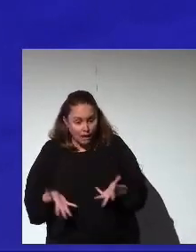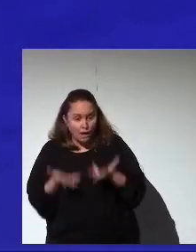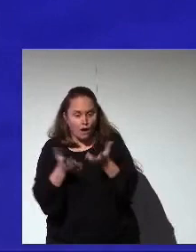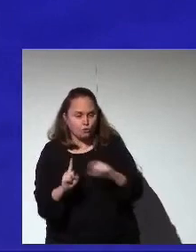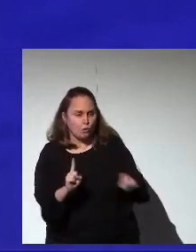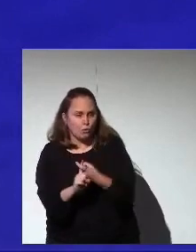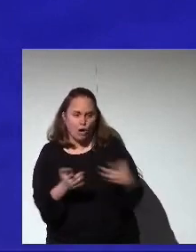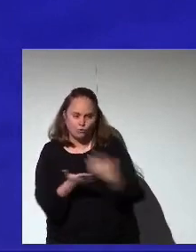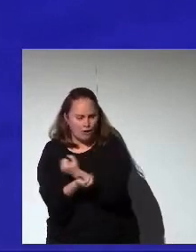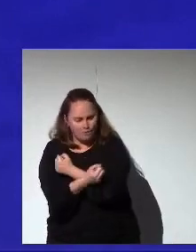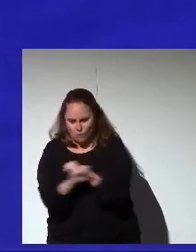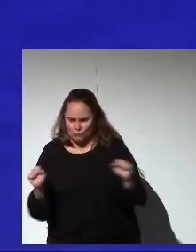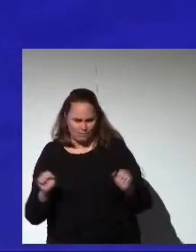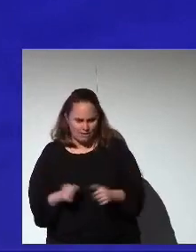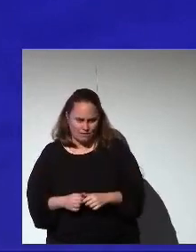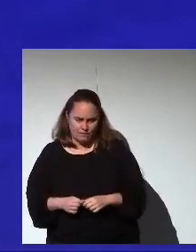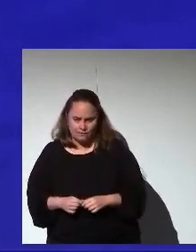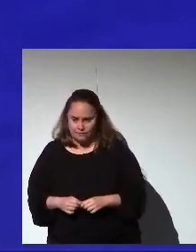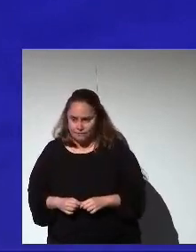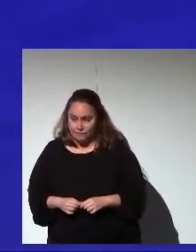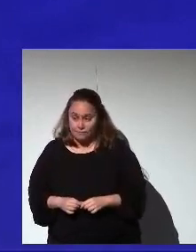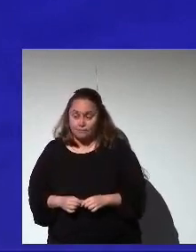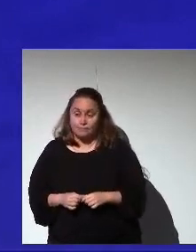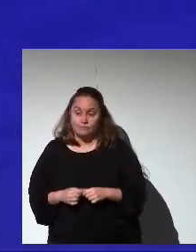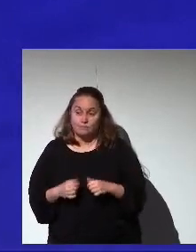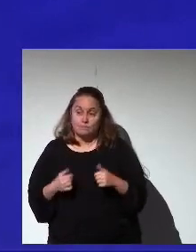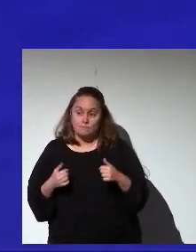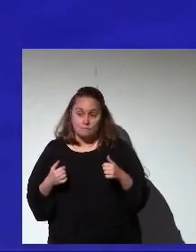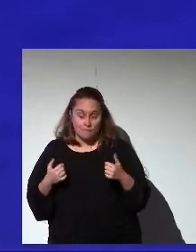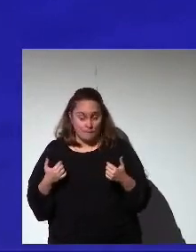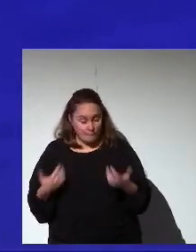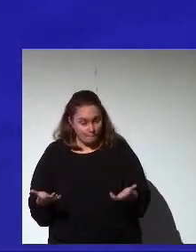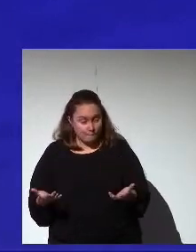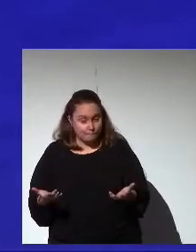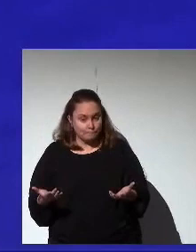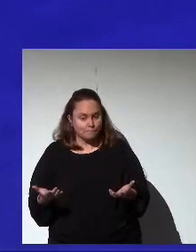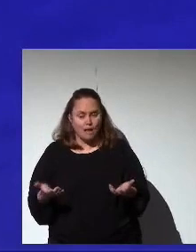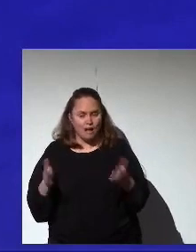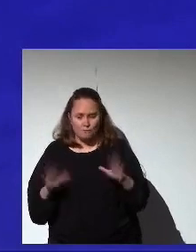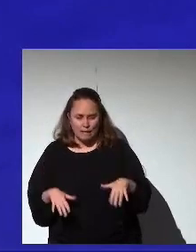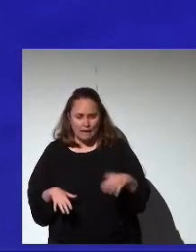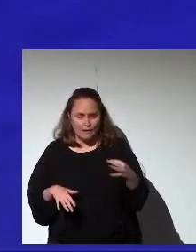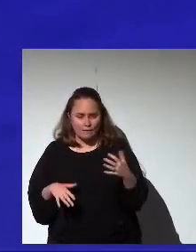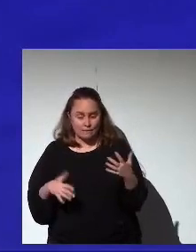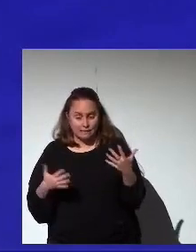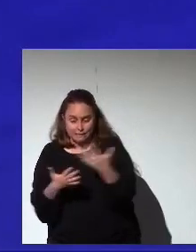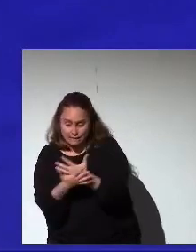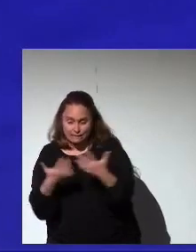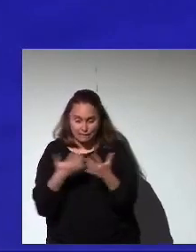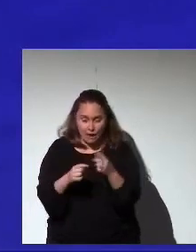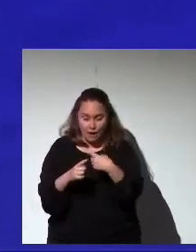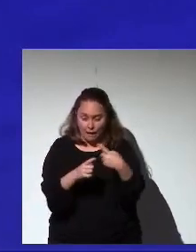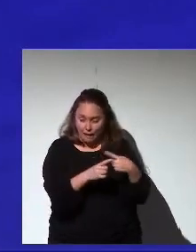lograr menos y no se puede lograr todo. Sin embargo, esa conjunción de todos esos